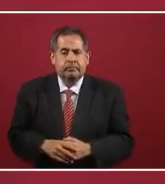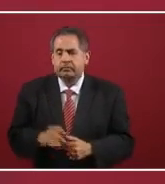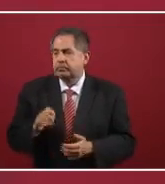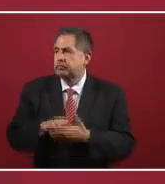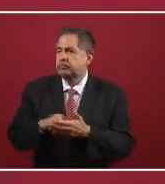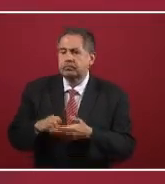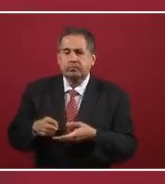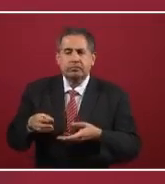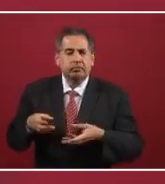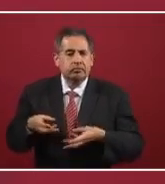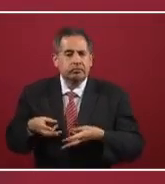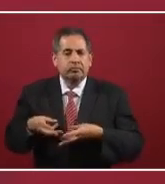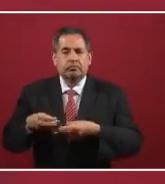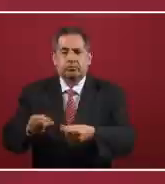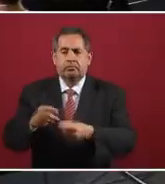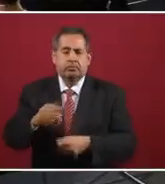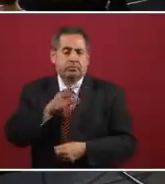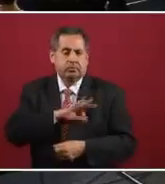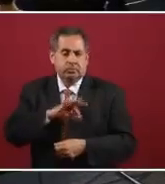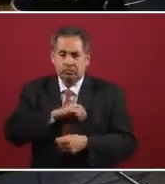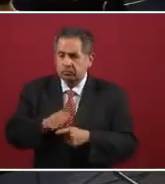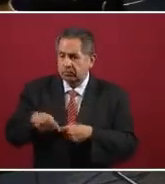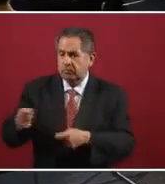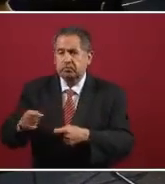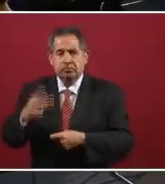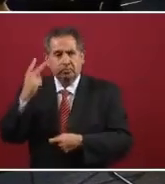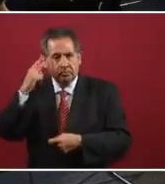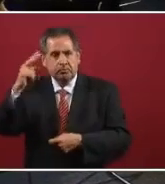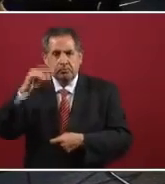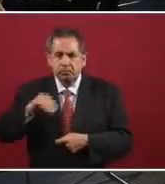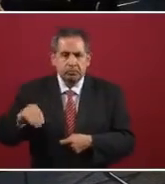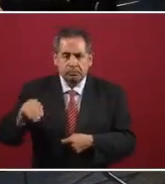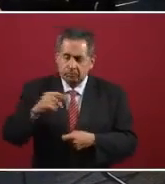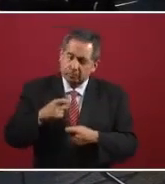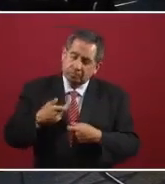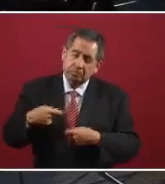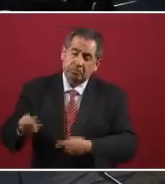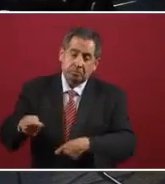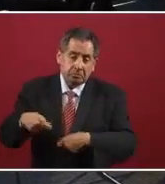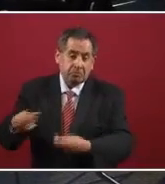gastos de comisión, de viáticos, todo eso que